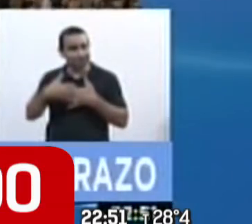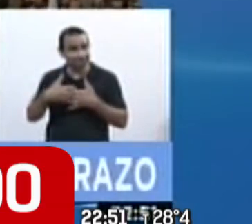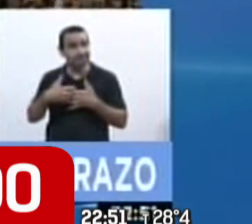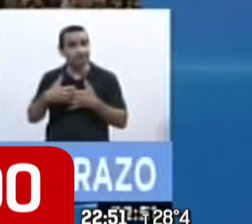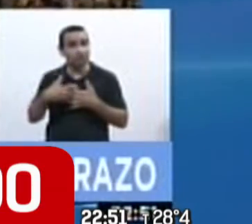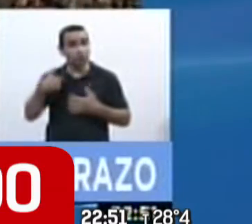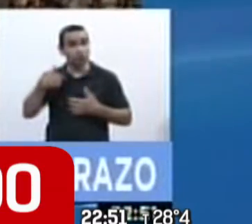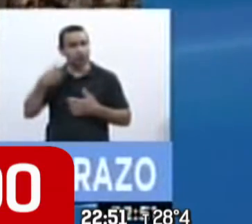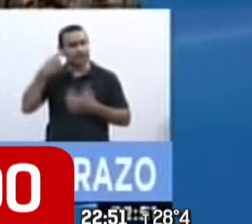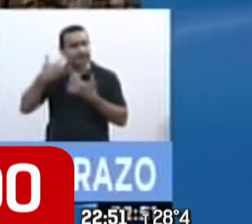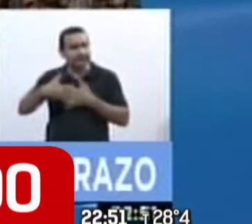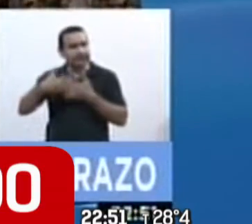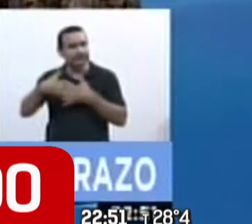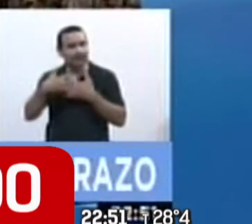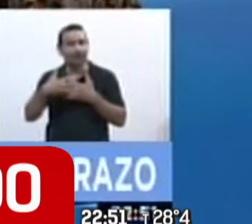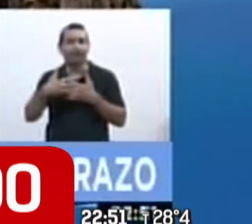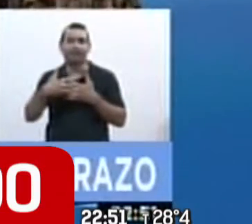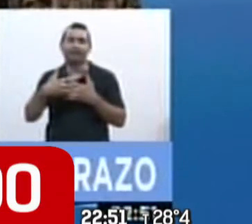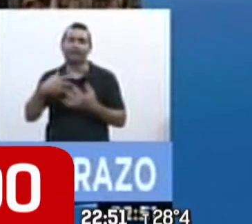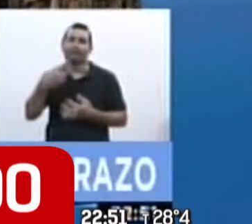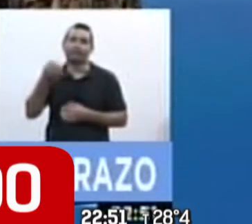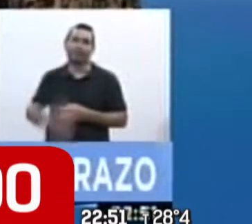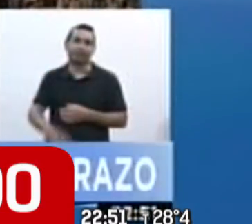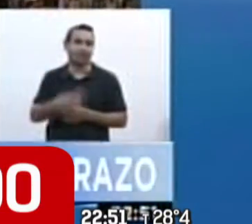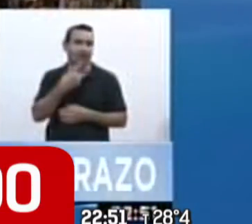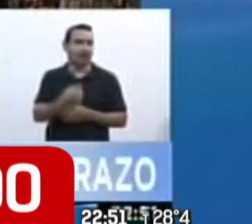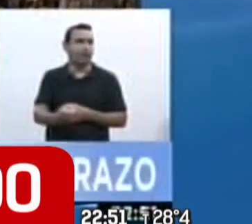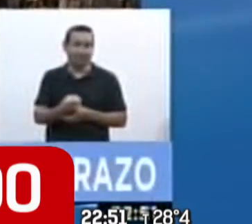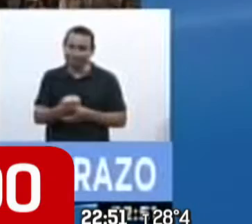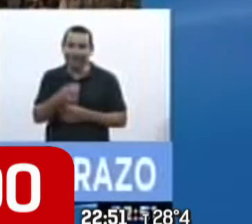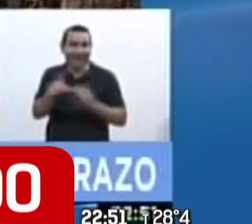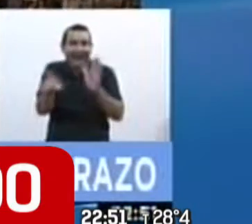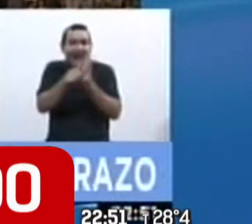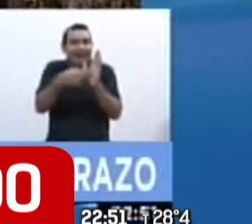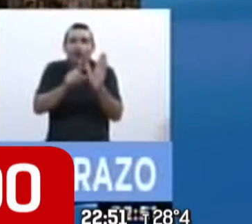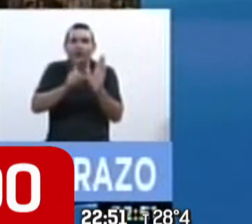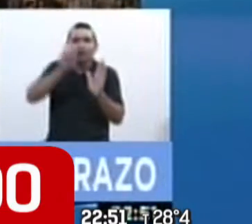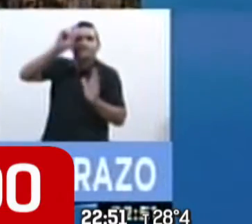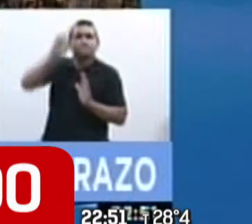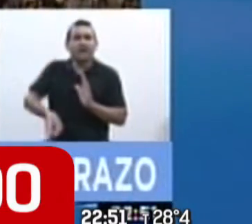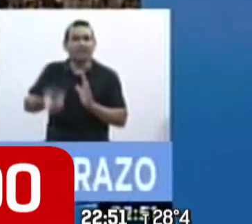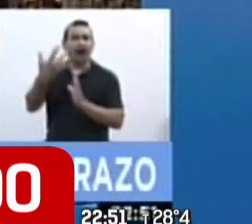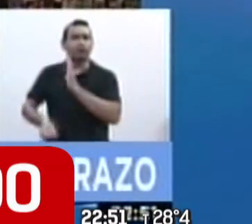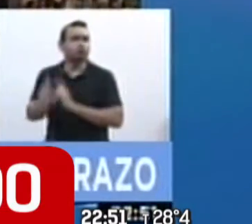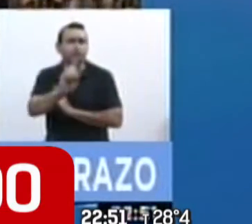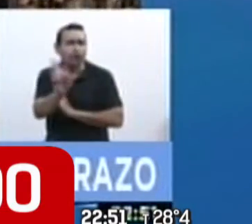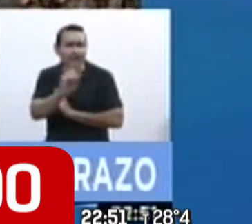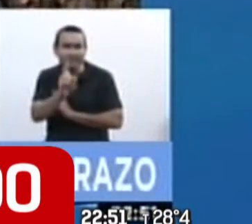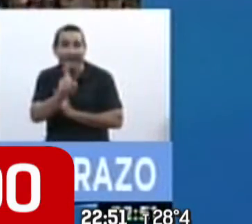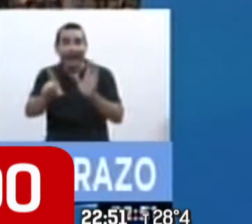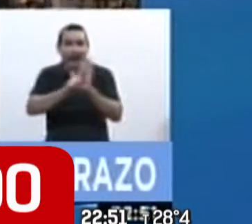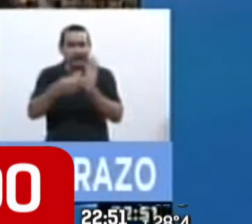Y en ese proceso me he dado cuenta de que esta ley no obliga a abortar. Esta ley